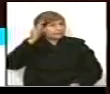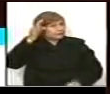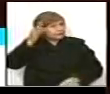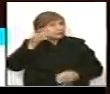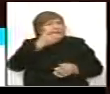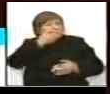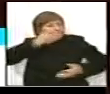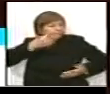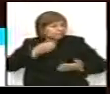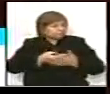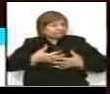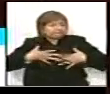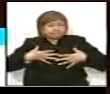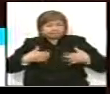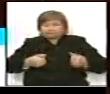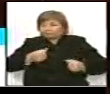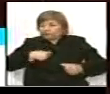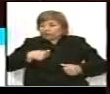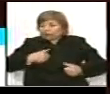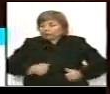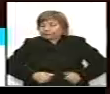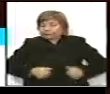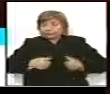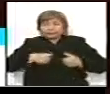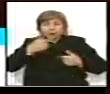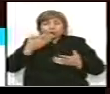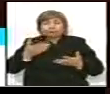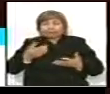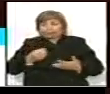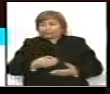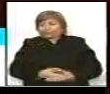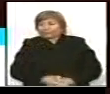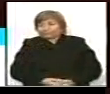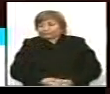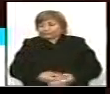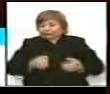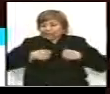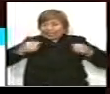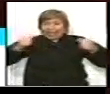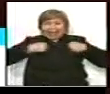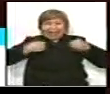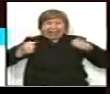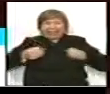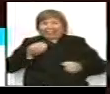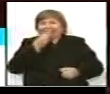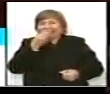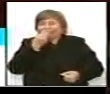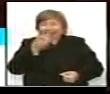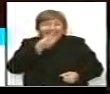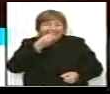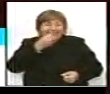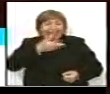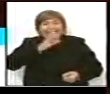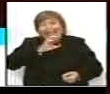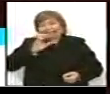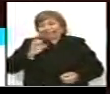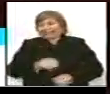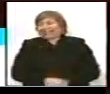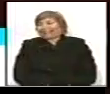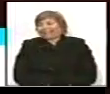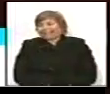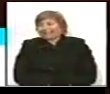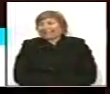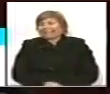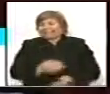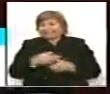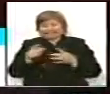buena salud, ¿qué le diría este yo futuro hoy? Haz ejercicios, deja de consumir gaseosa,